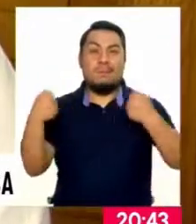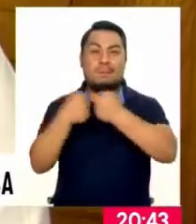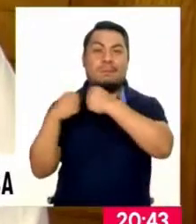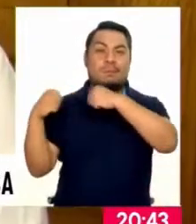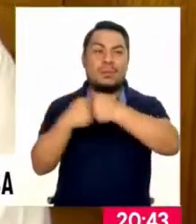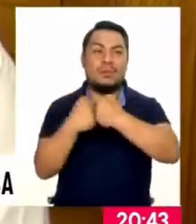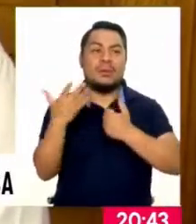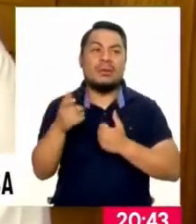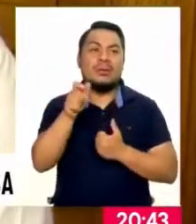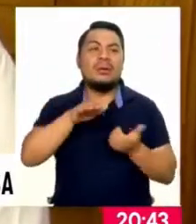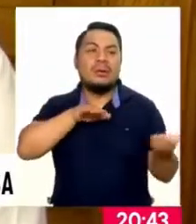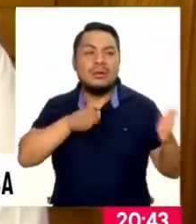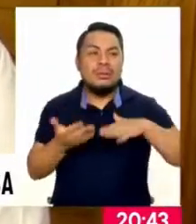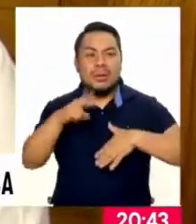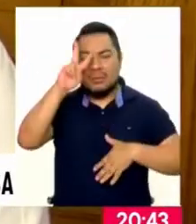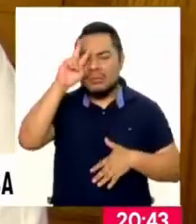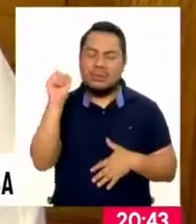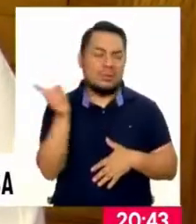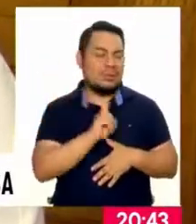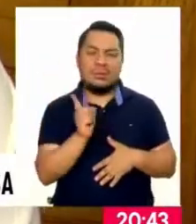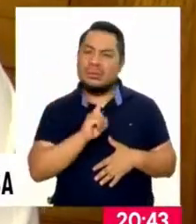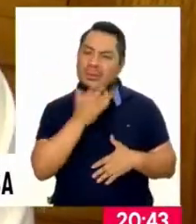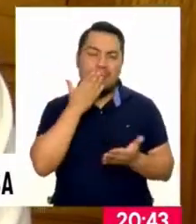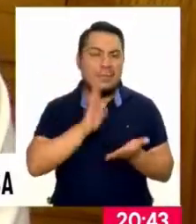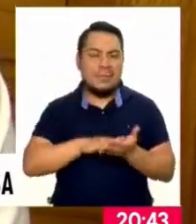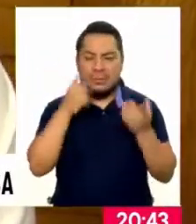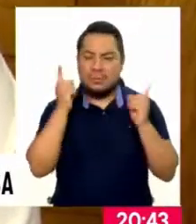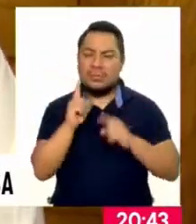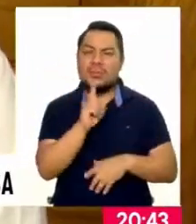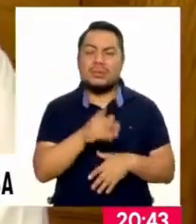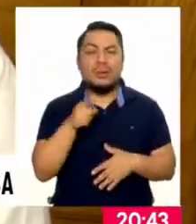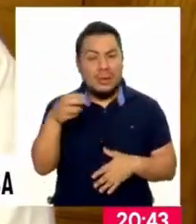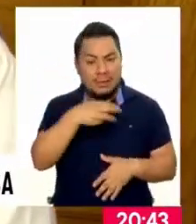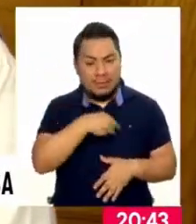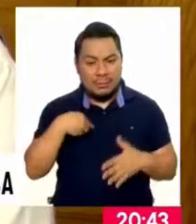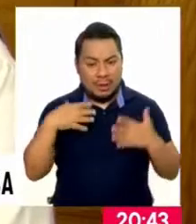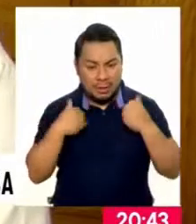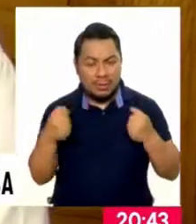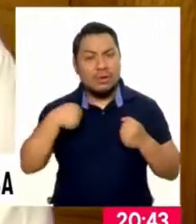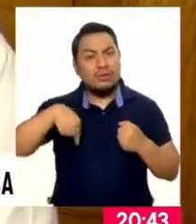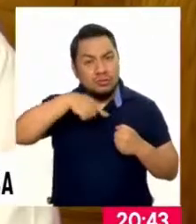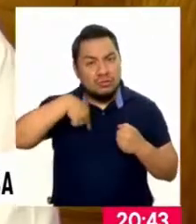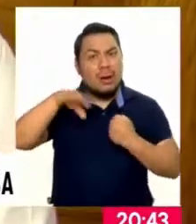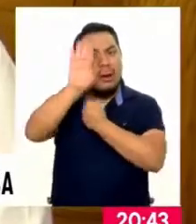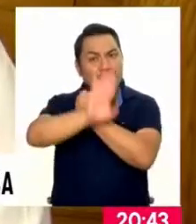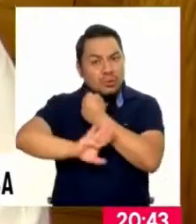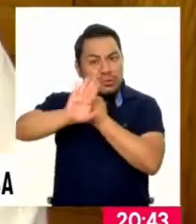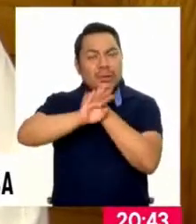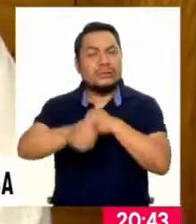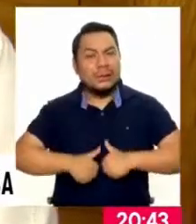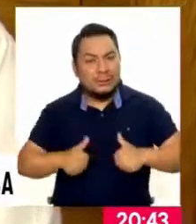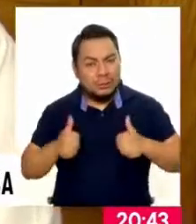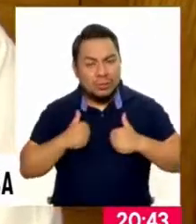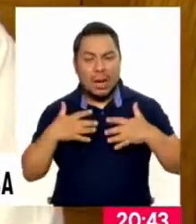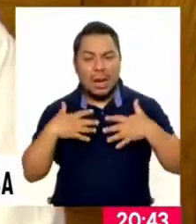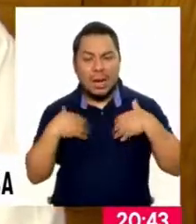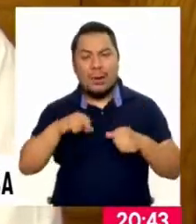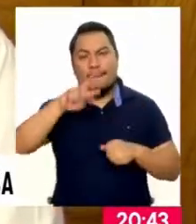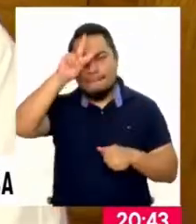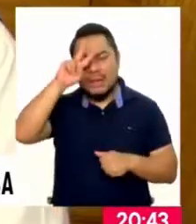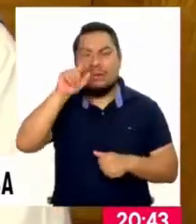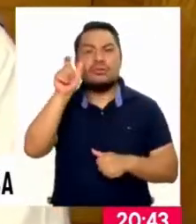se estén perdiendo vidas en nuestro país nosotros el Ministerio de salud que somos Defensores de la vida y de la salud de la gente tenemos que